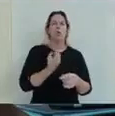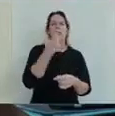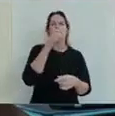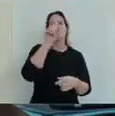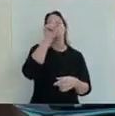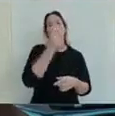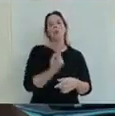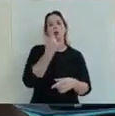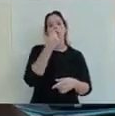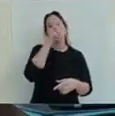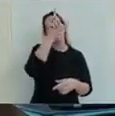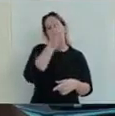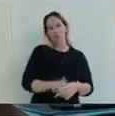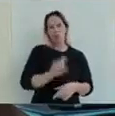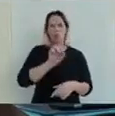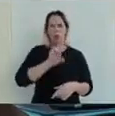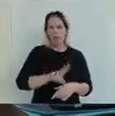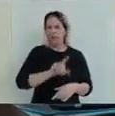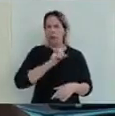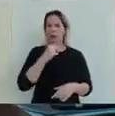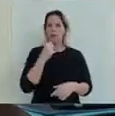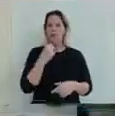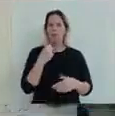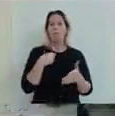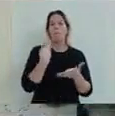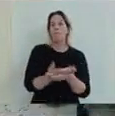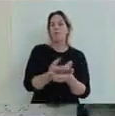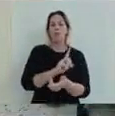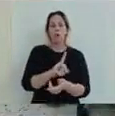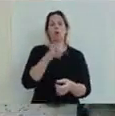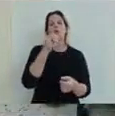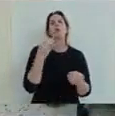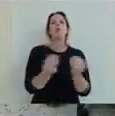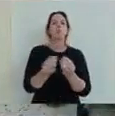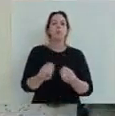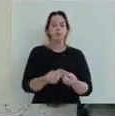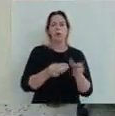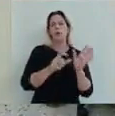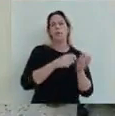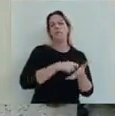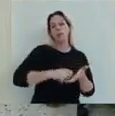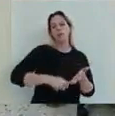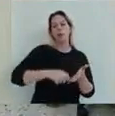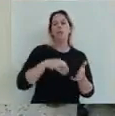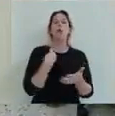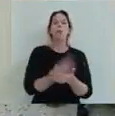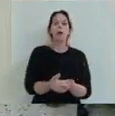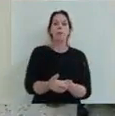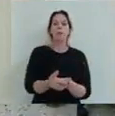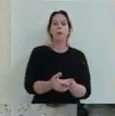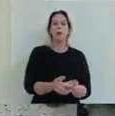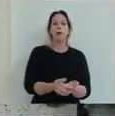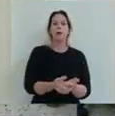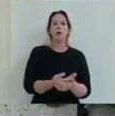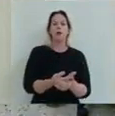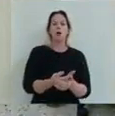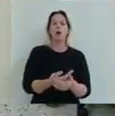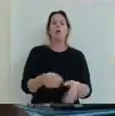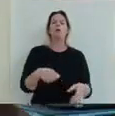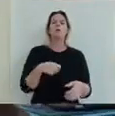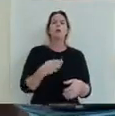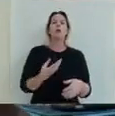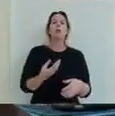quedar aclarado para tratamientos posteriores, digamos, ¿no? Voy a pedir que haga esto y entonces voy a